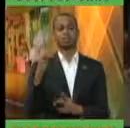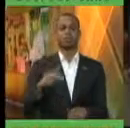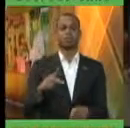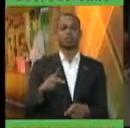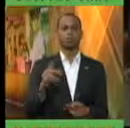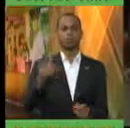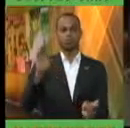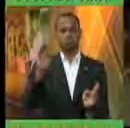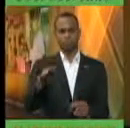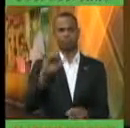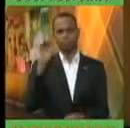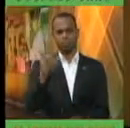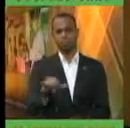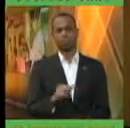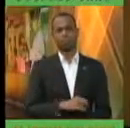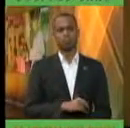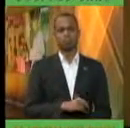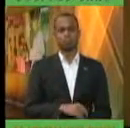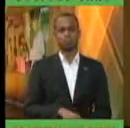dedicada exclusivamente